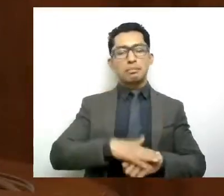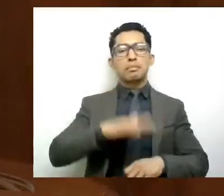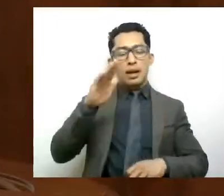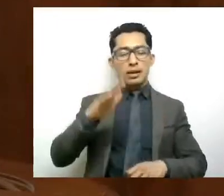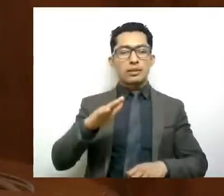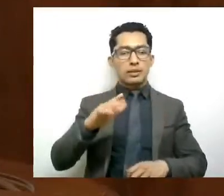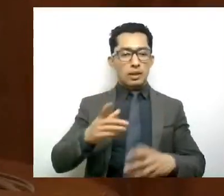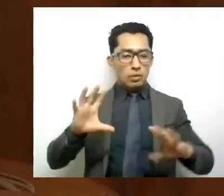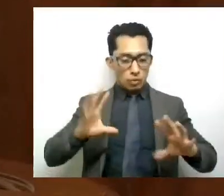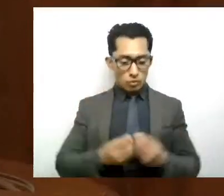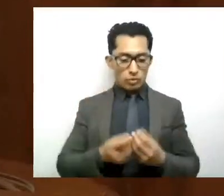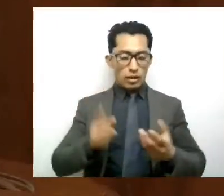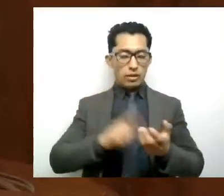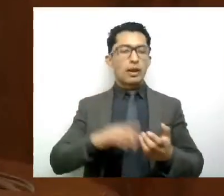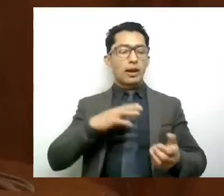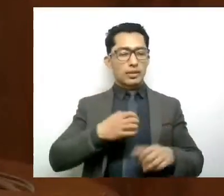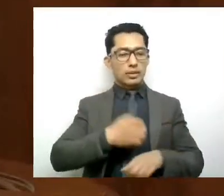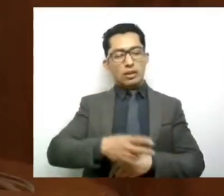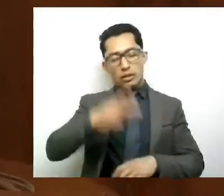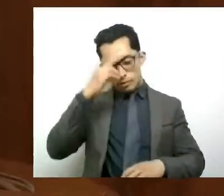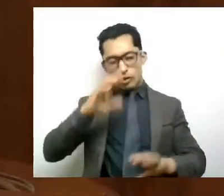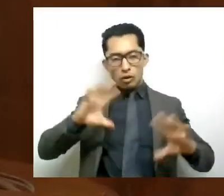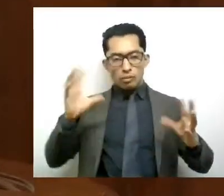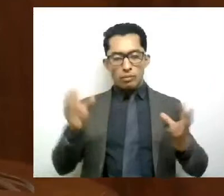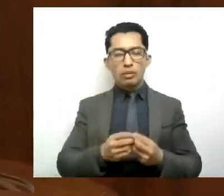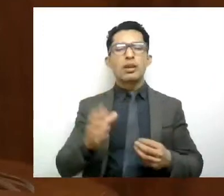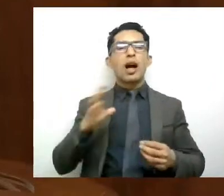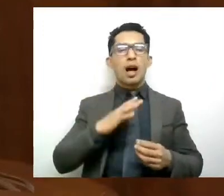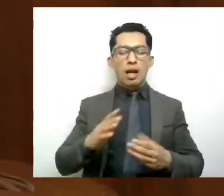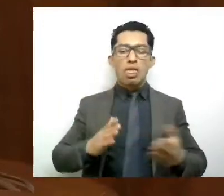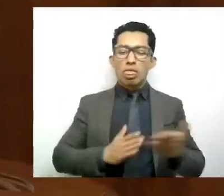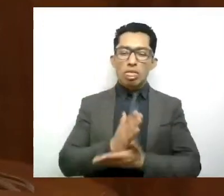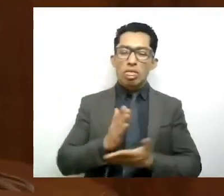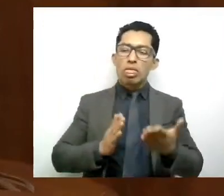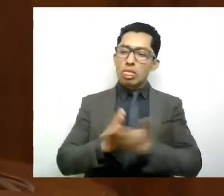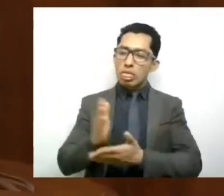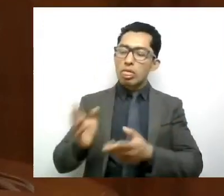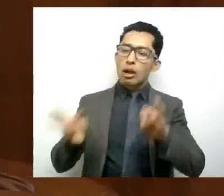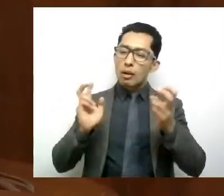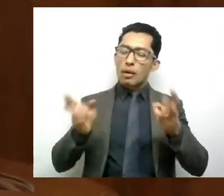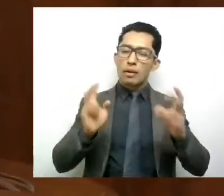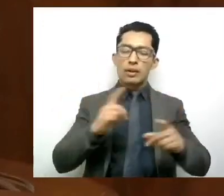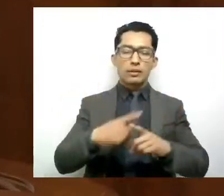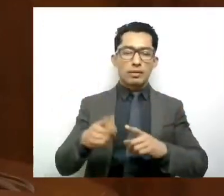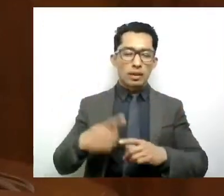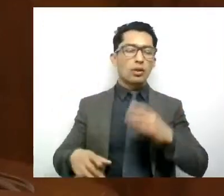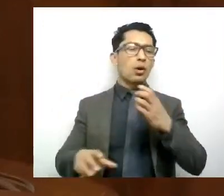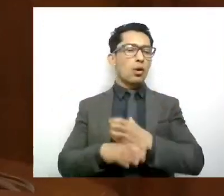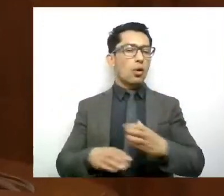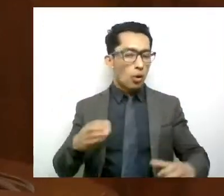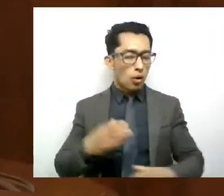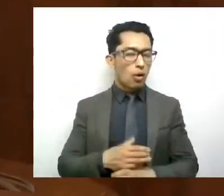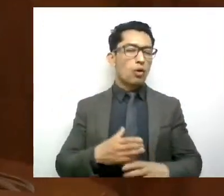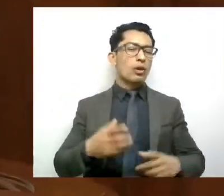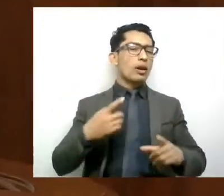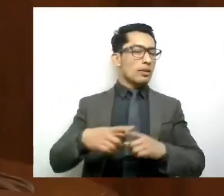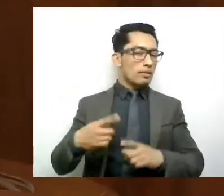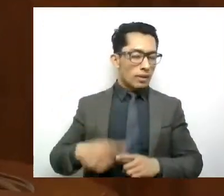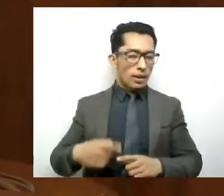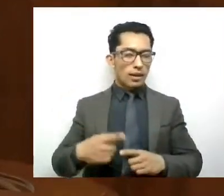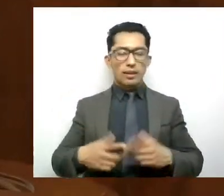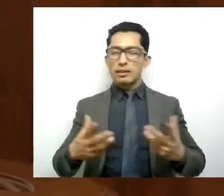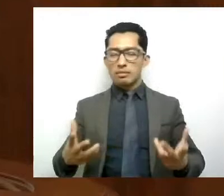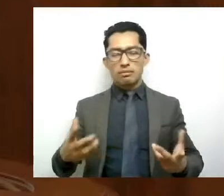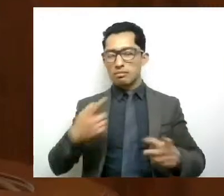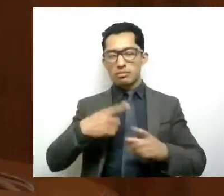de México, fueron vandalizadas y robadas en su mobiliario, insumos, equipamiento diverso y